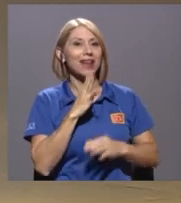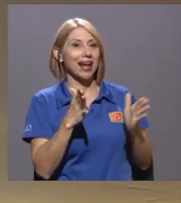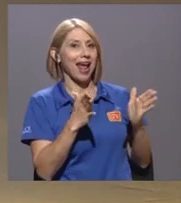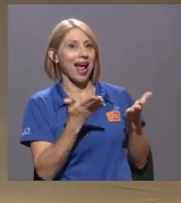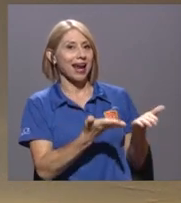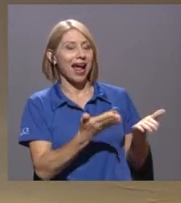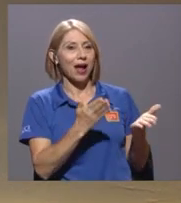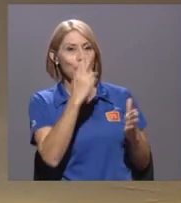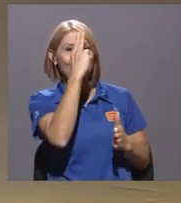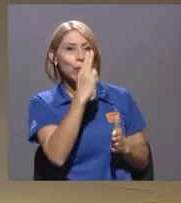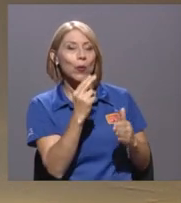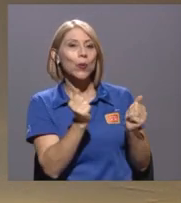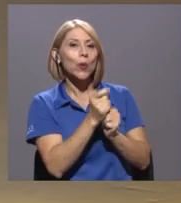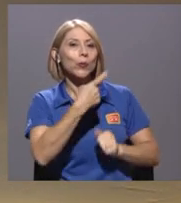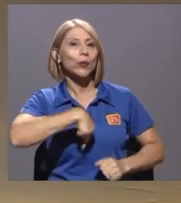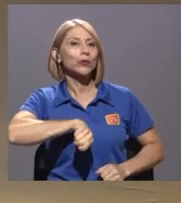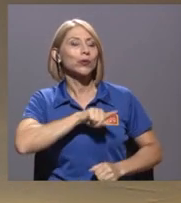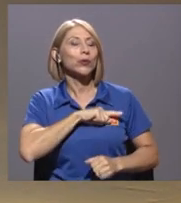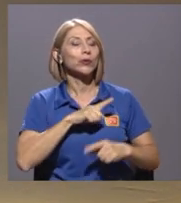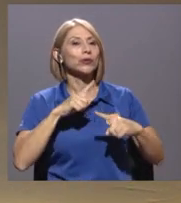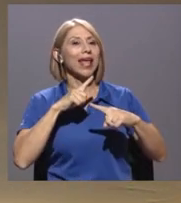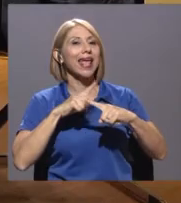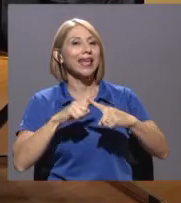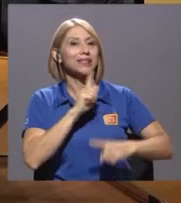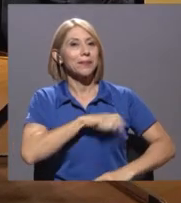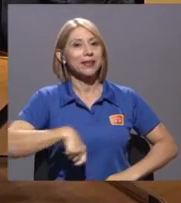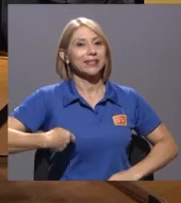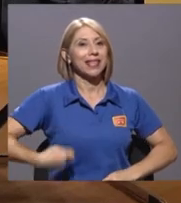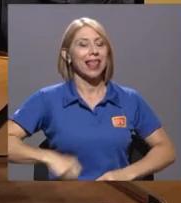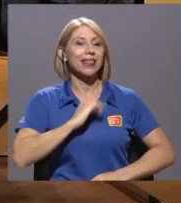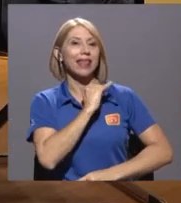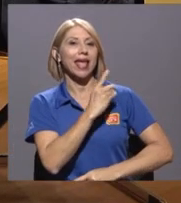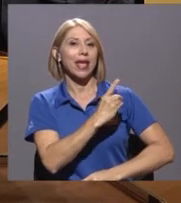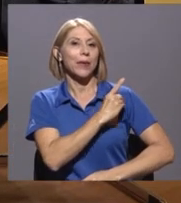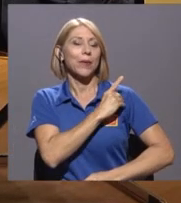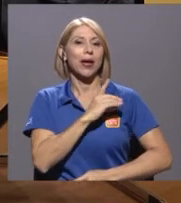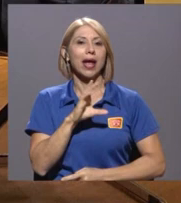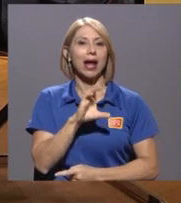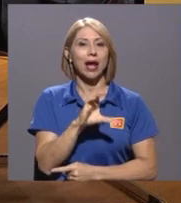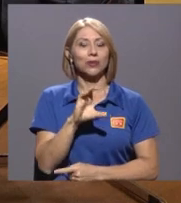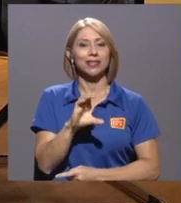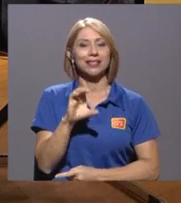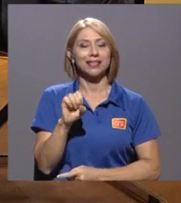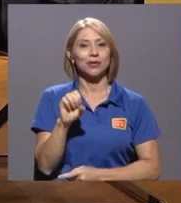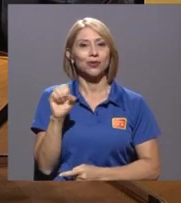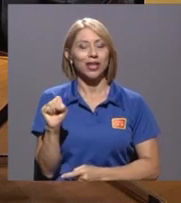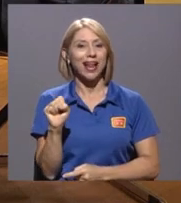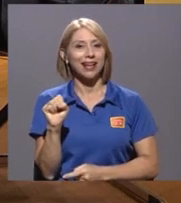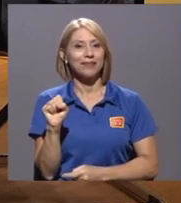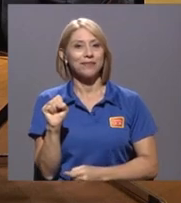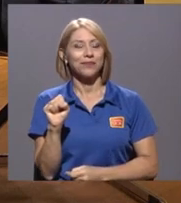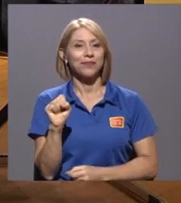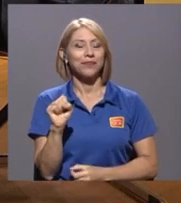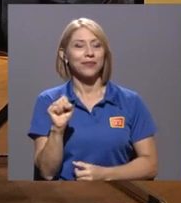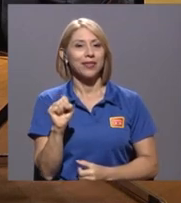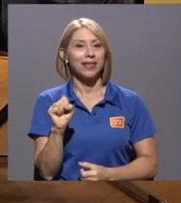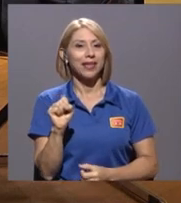a la ex presidente ejecutiva de la caja costarricense de seguro social